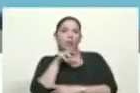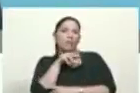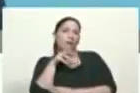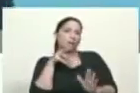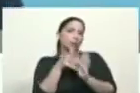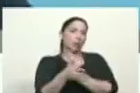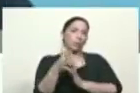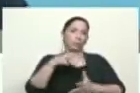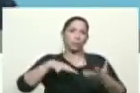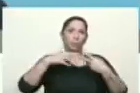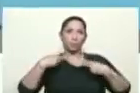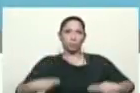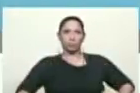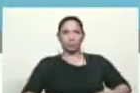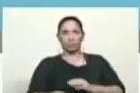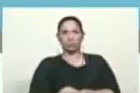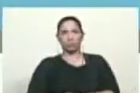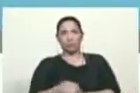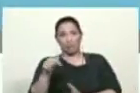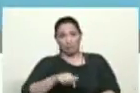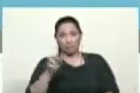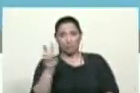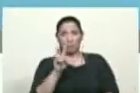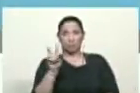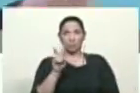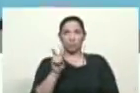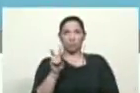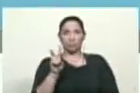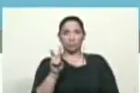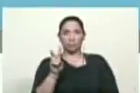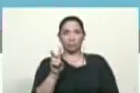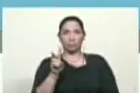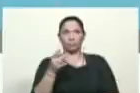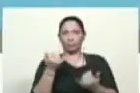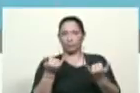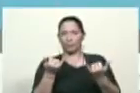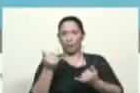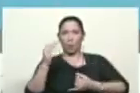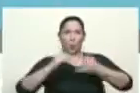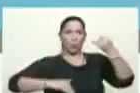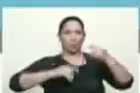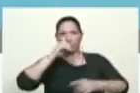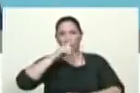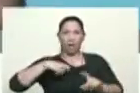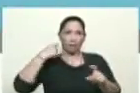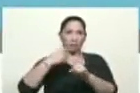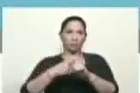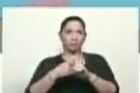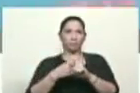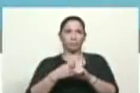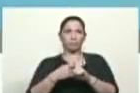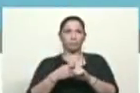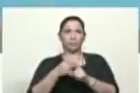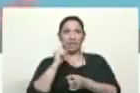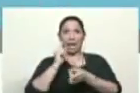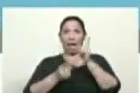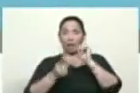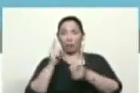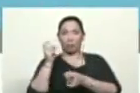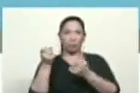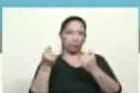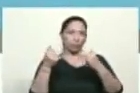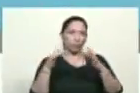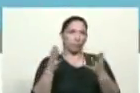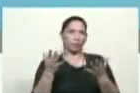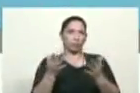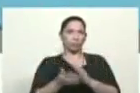crisis humanitaria. En Venezuela, en estos momentos, los últimos años, algunos números para que se los